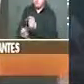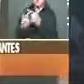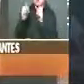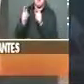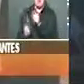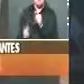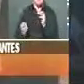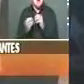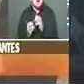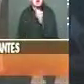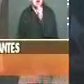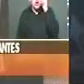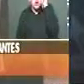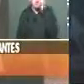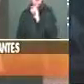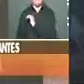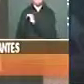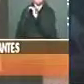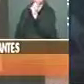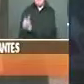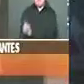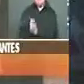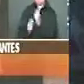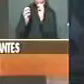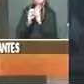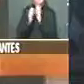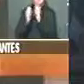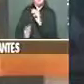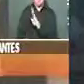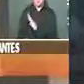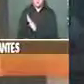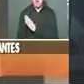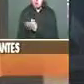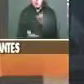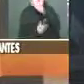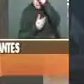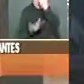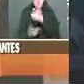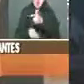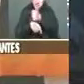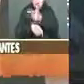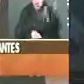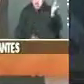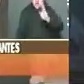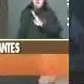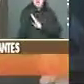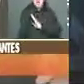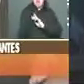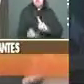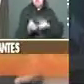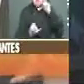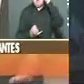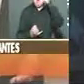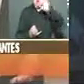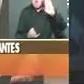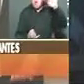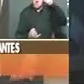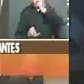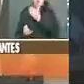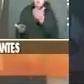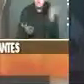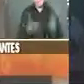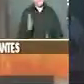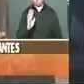dar elegibilidad política para ver a los criminales de alcaldes, gobernadores, de presidente de la República, y de esa forma, por supuesto, estamos